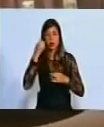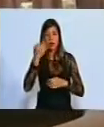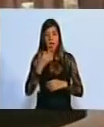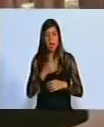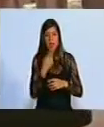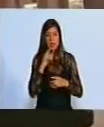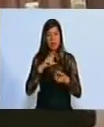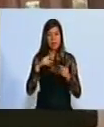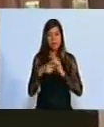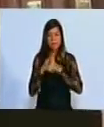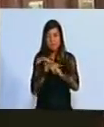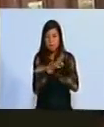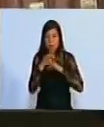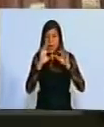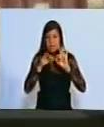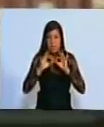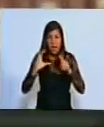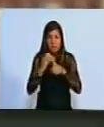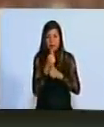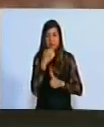de forma original.